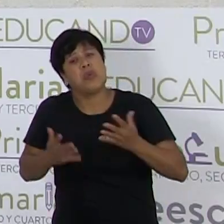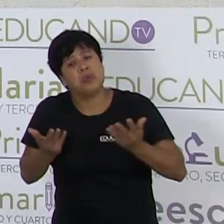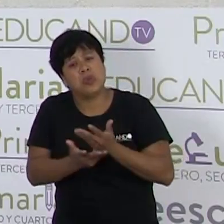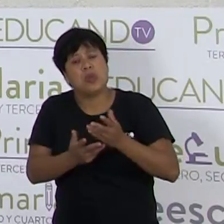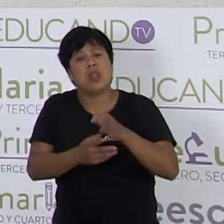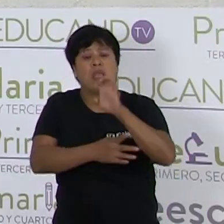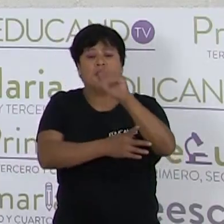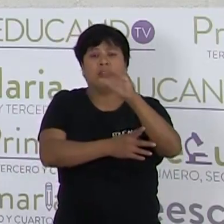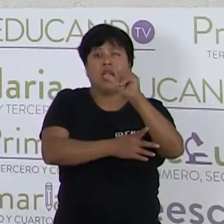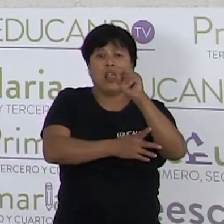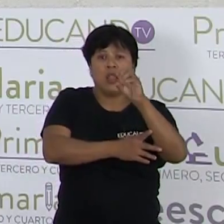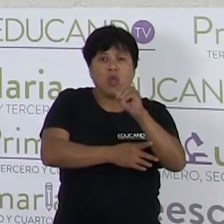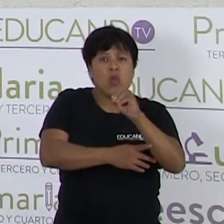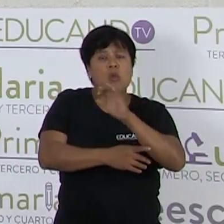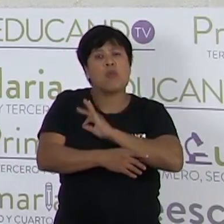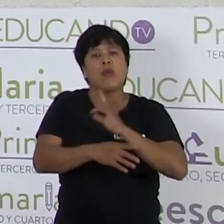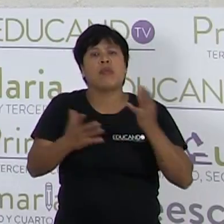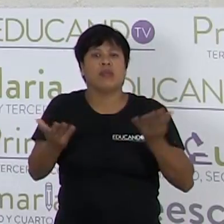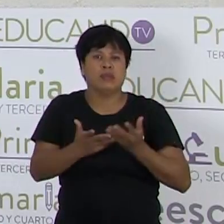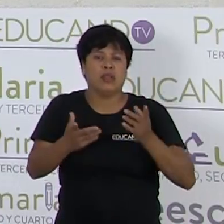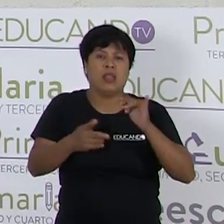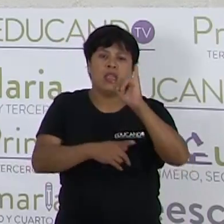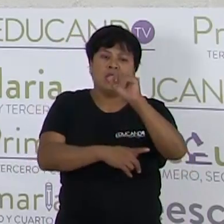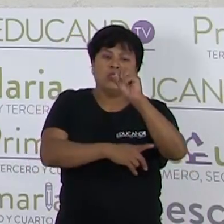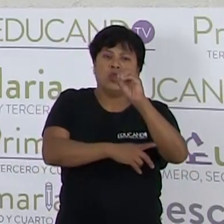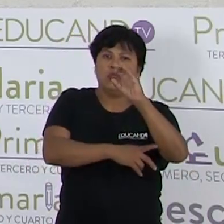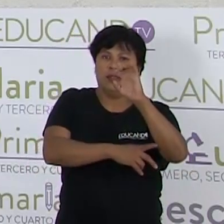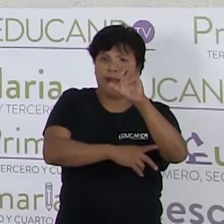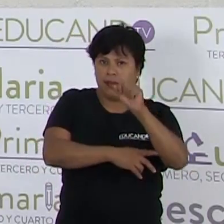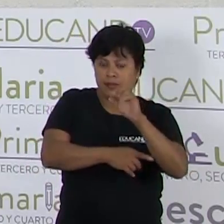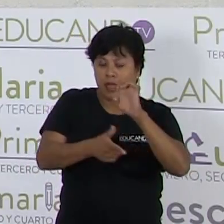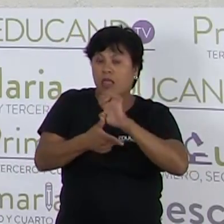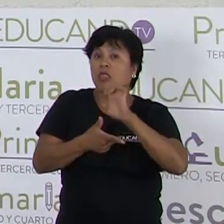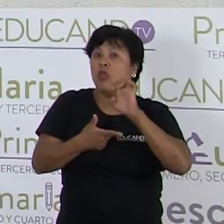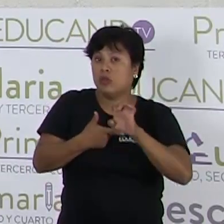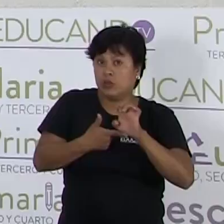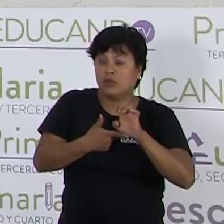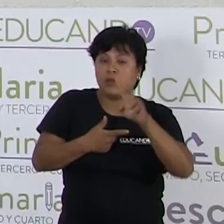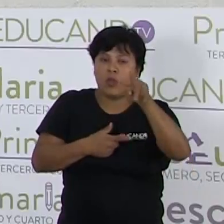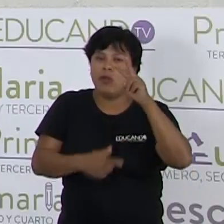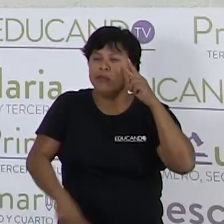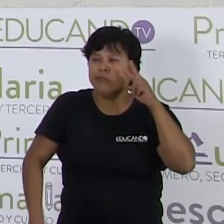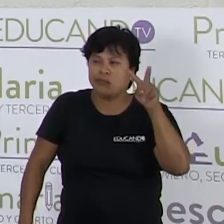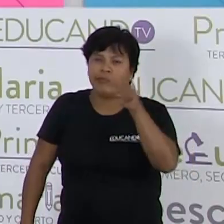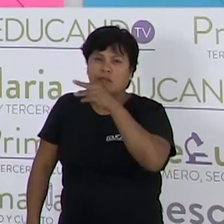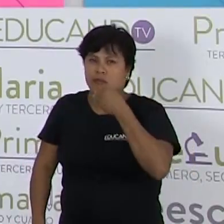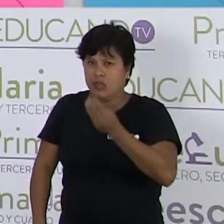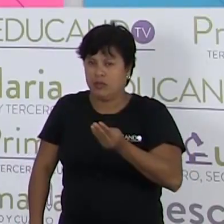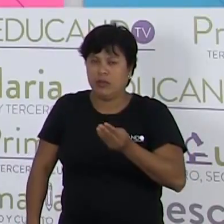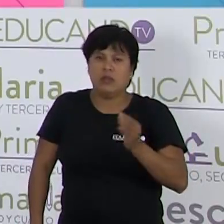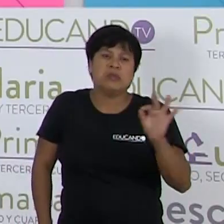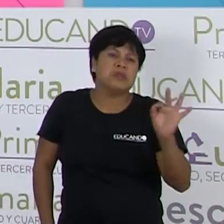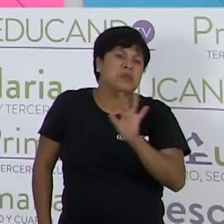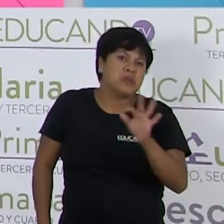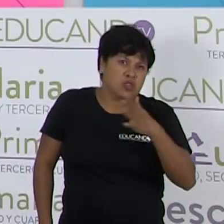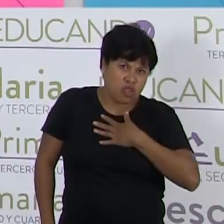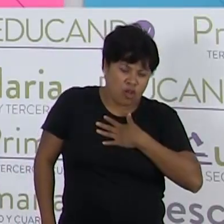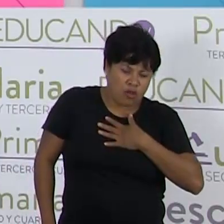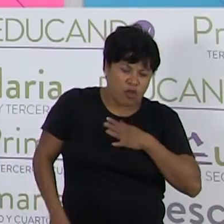triángulos escalenos o también con triángulos isósceles. Entonces, observa bien. Si yo lo dejo